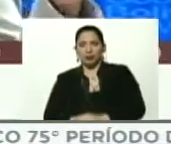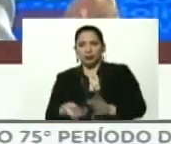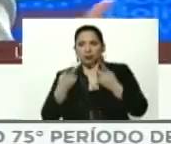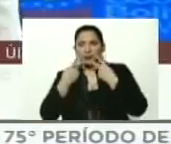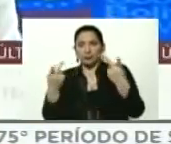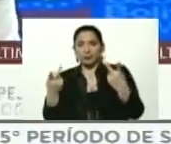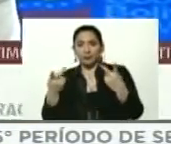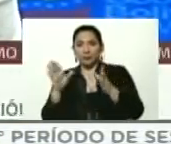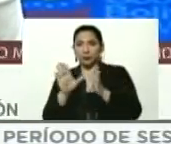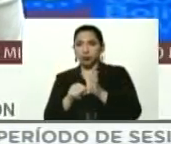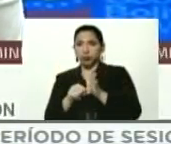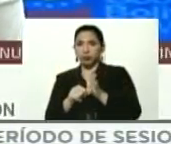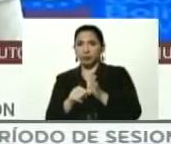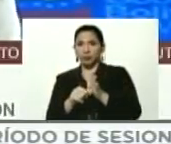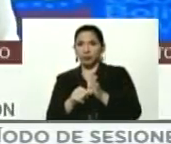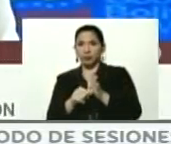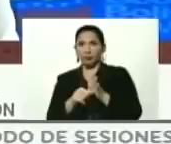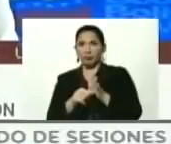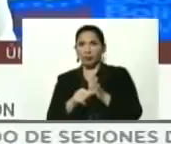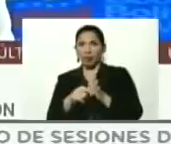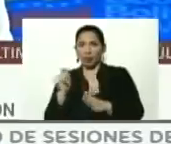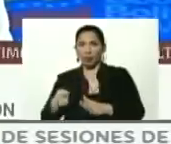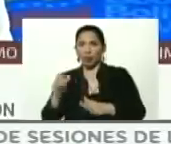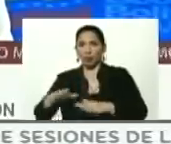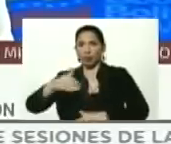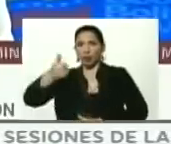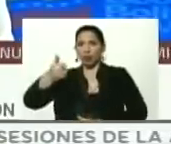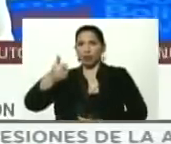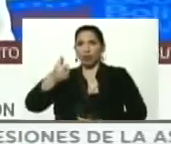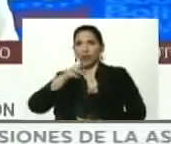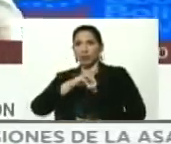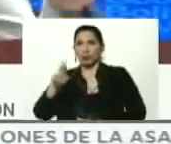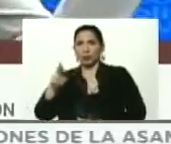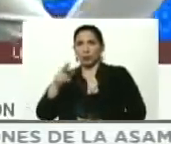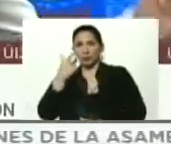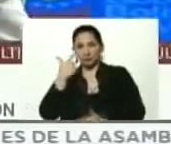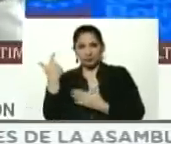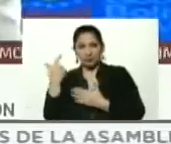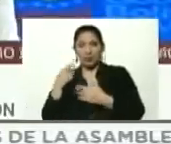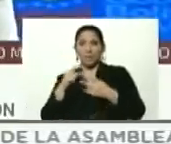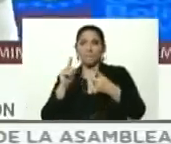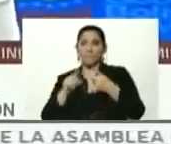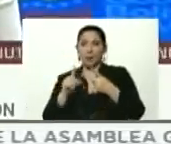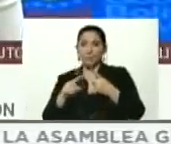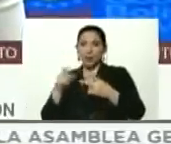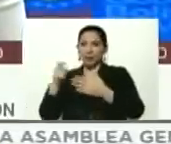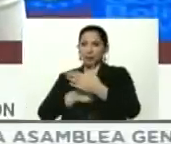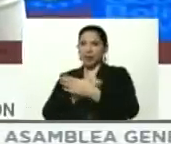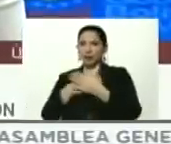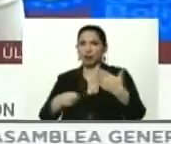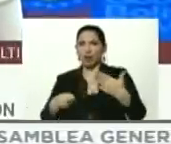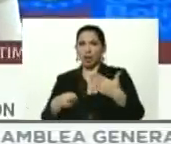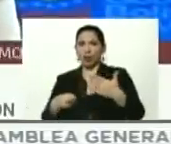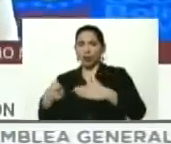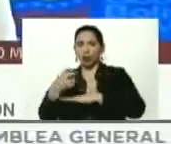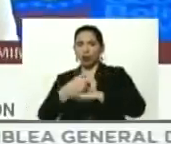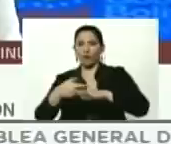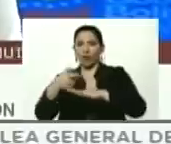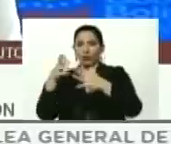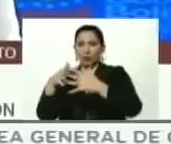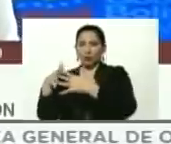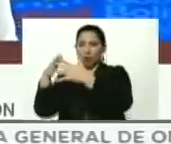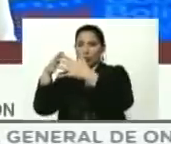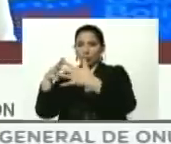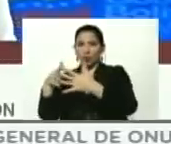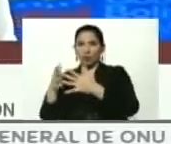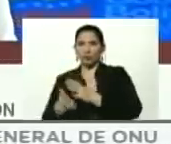declarado usurpador el Procurador General de la República, para que fuese sancionado por el gobierno de los Estados Unidos